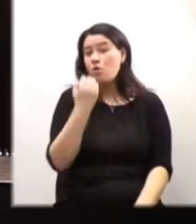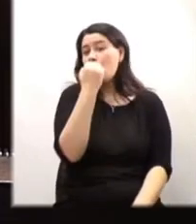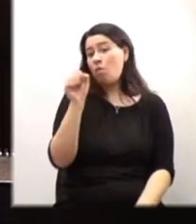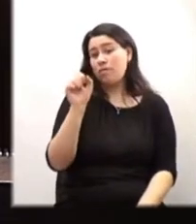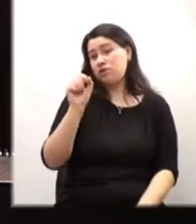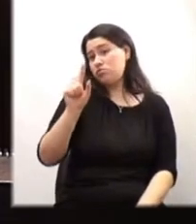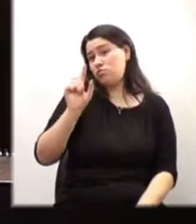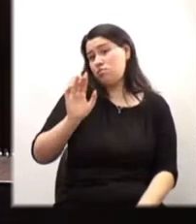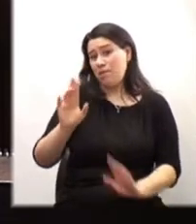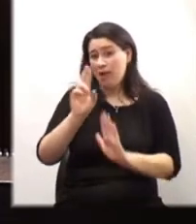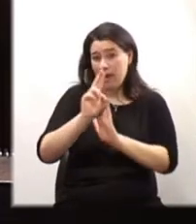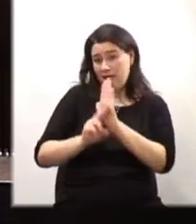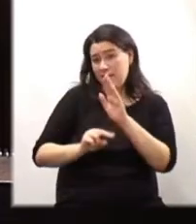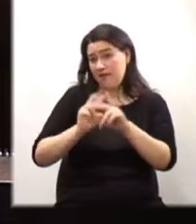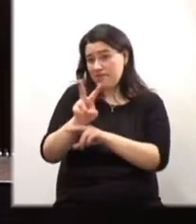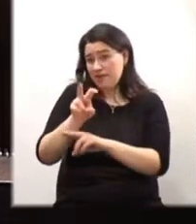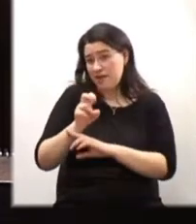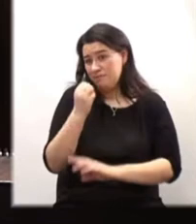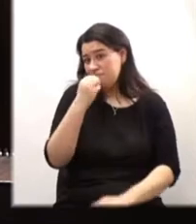propia regla.